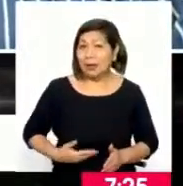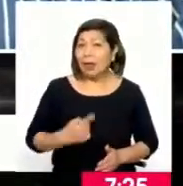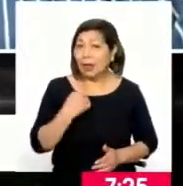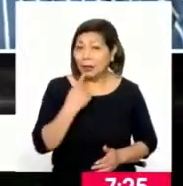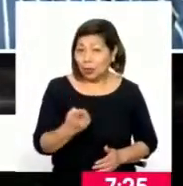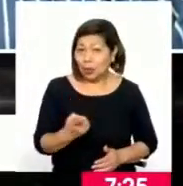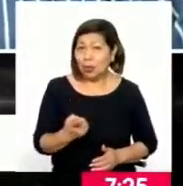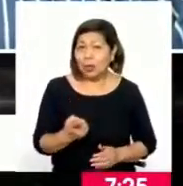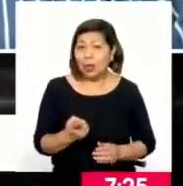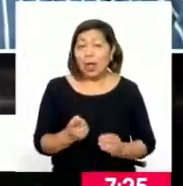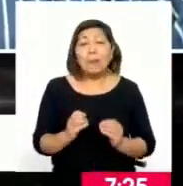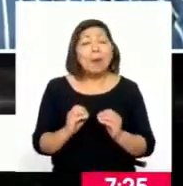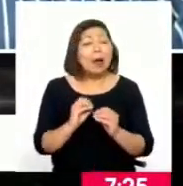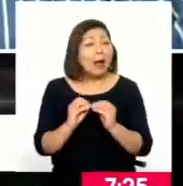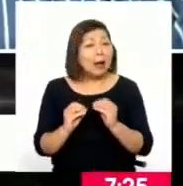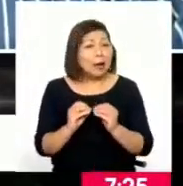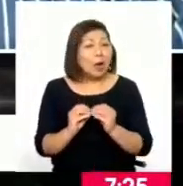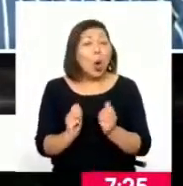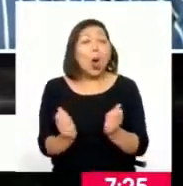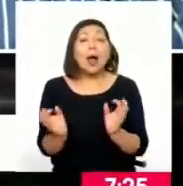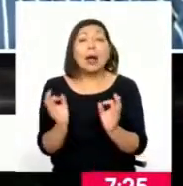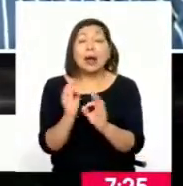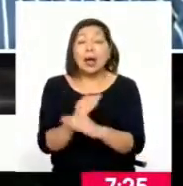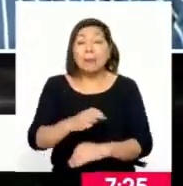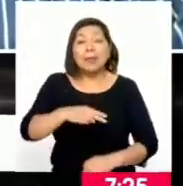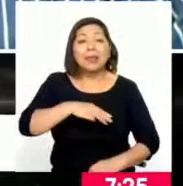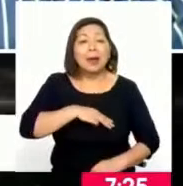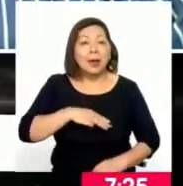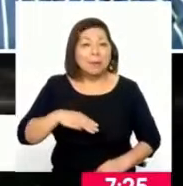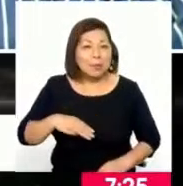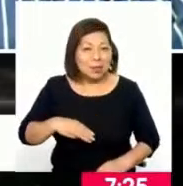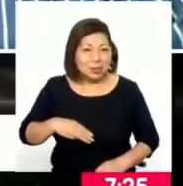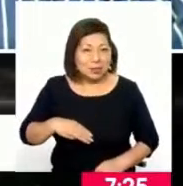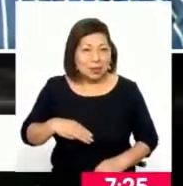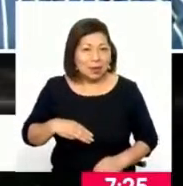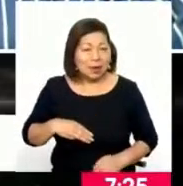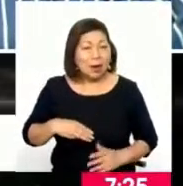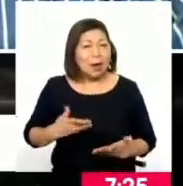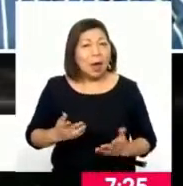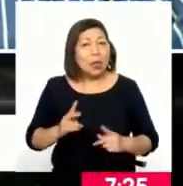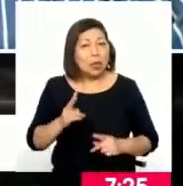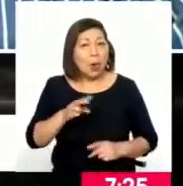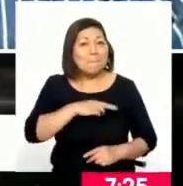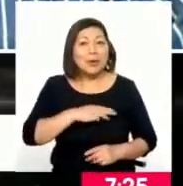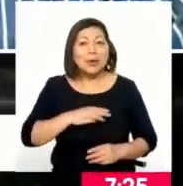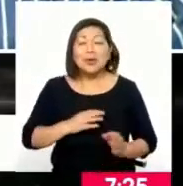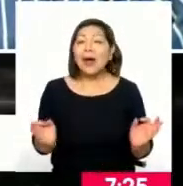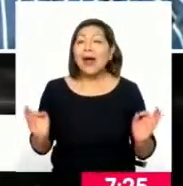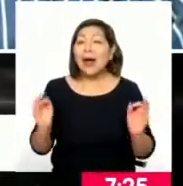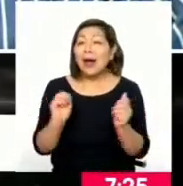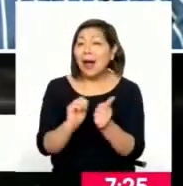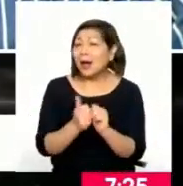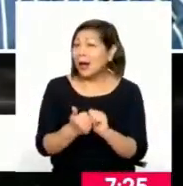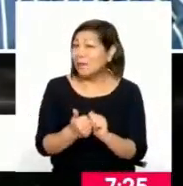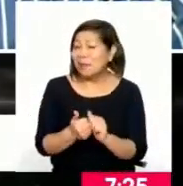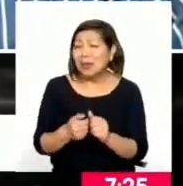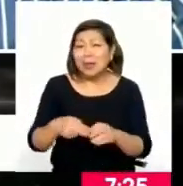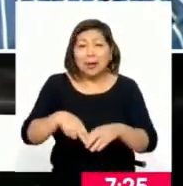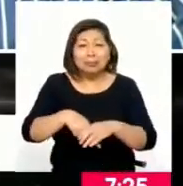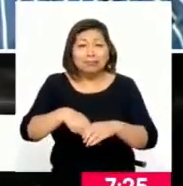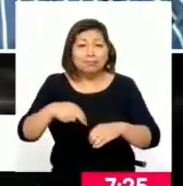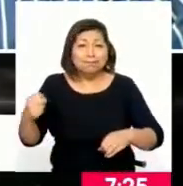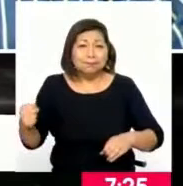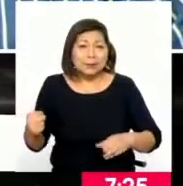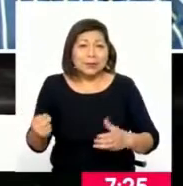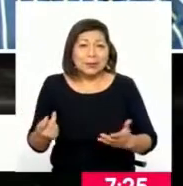haber una recomposición del gabinete, y esto pues debido a la baja de dos ministros de Estado que lamentablemente han salido del